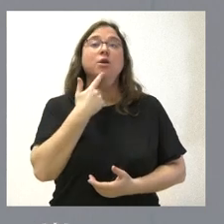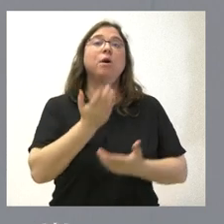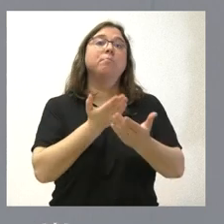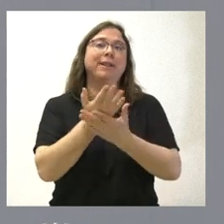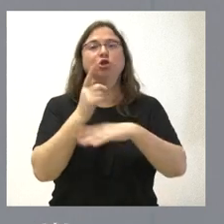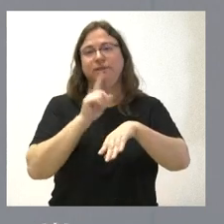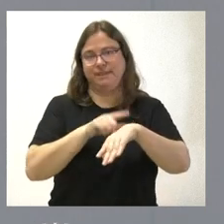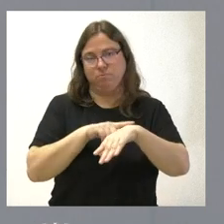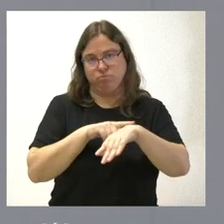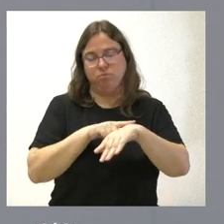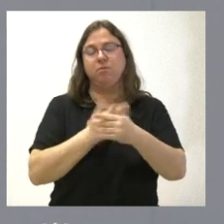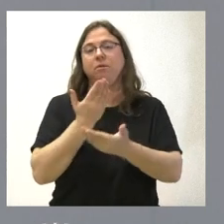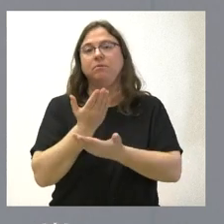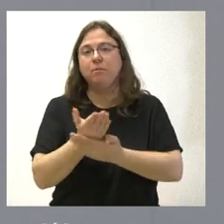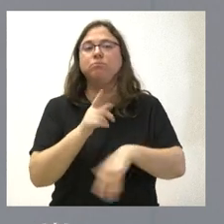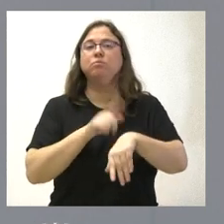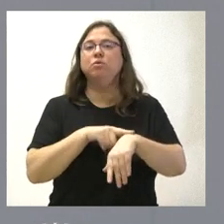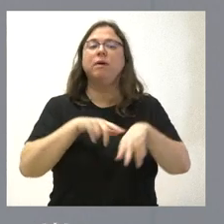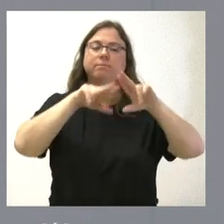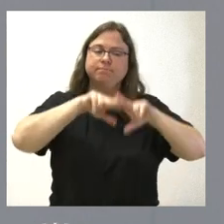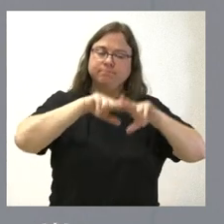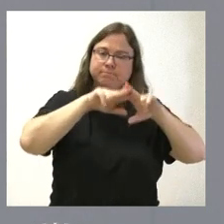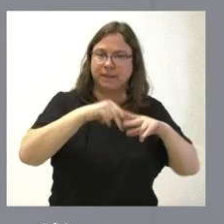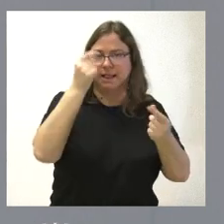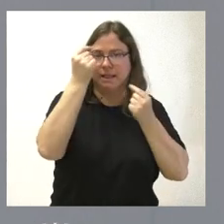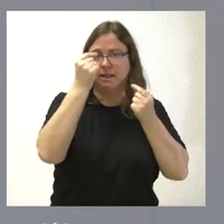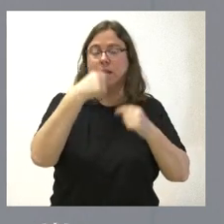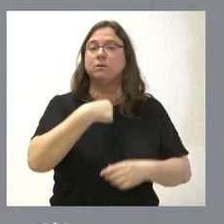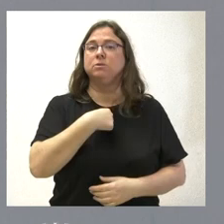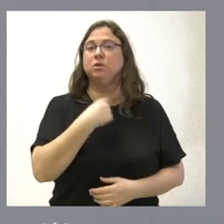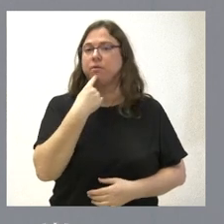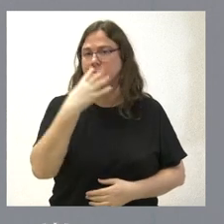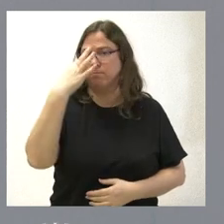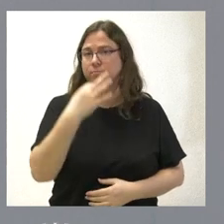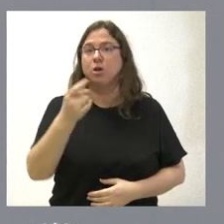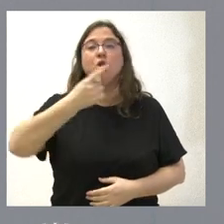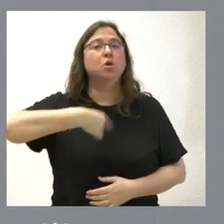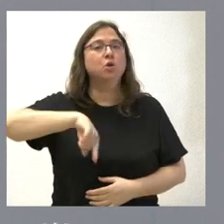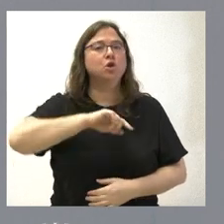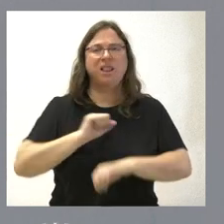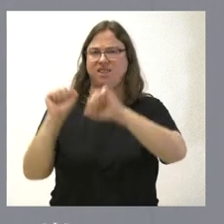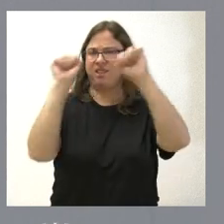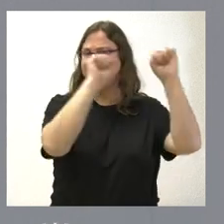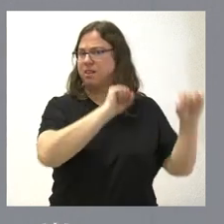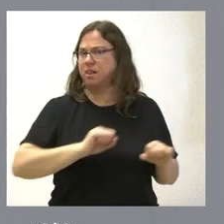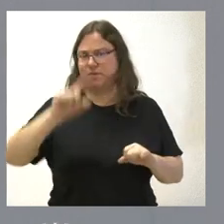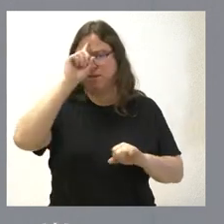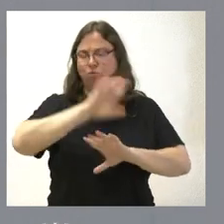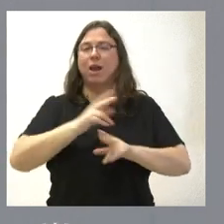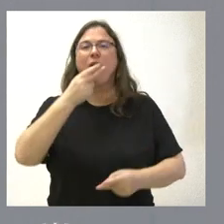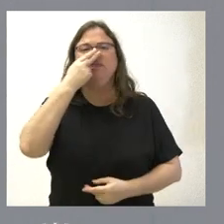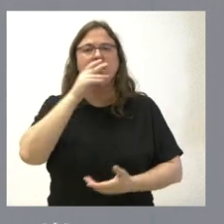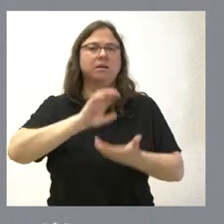tiempo suficiente para analizarlo en detalle lo que le sí que le puedo señalar es que nosotros vamos a defender claramente los intereses de Castilla